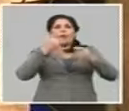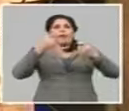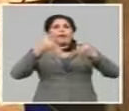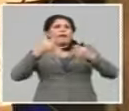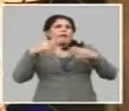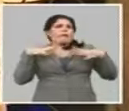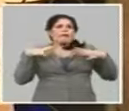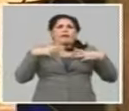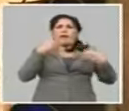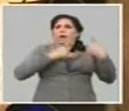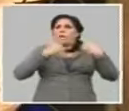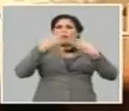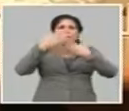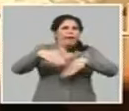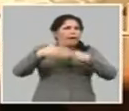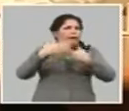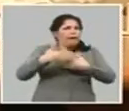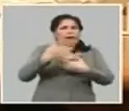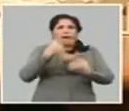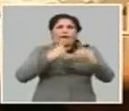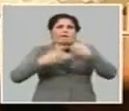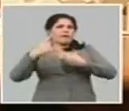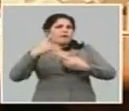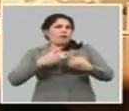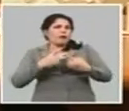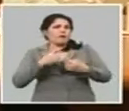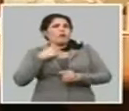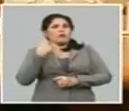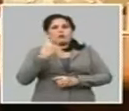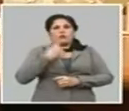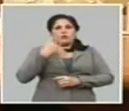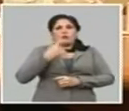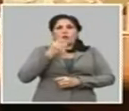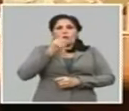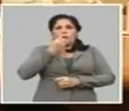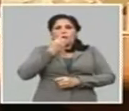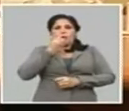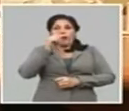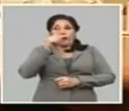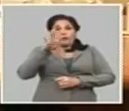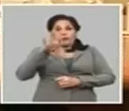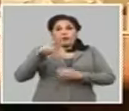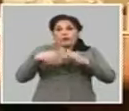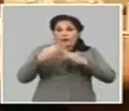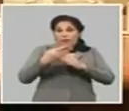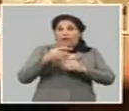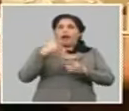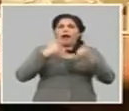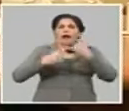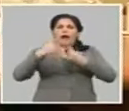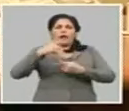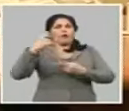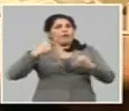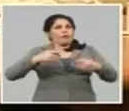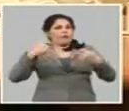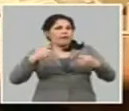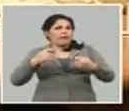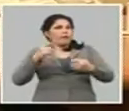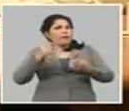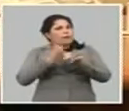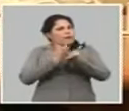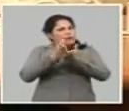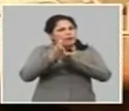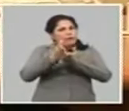partir de lo que se está hablando la propia información de que después de los 14 días en algunos casos puede lograrse la igualmente